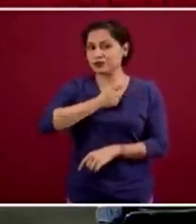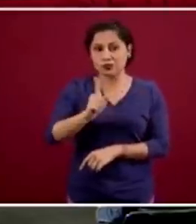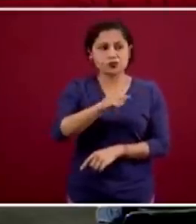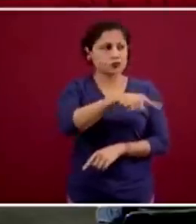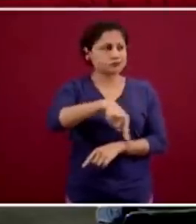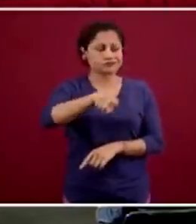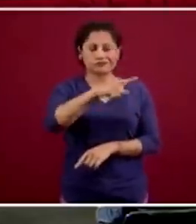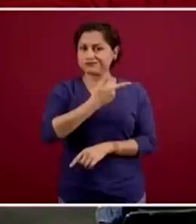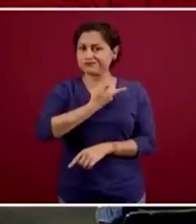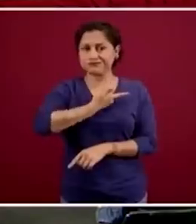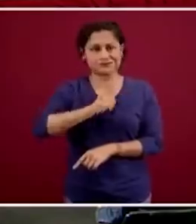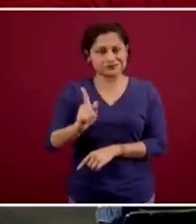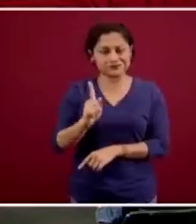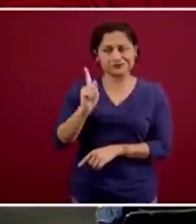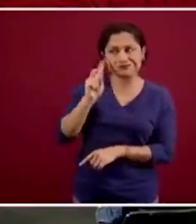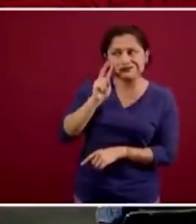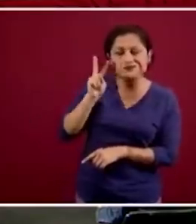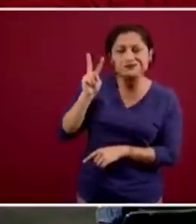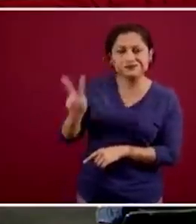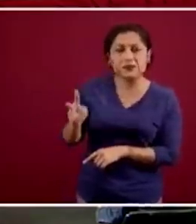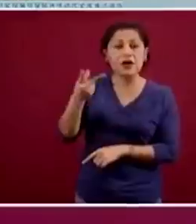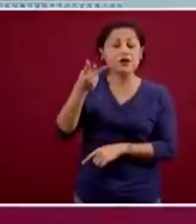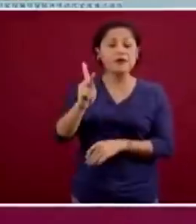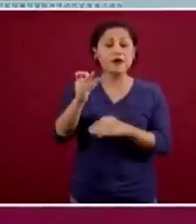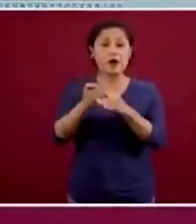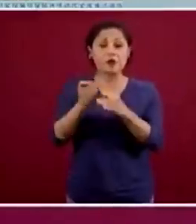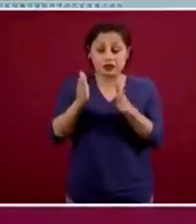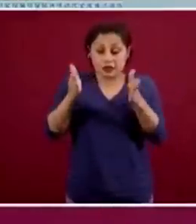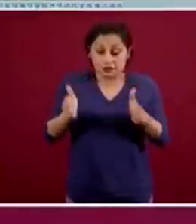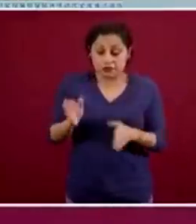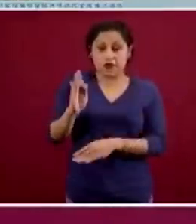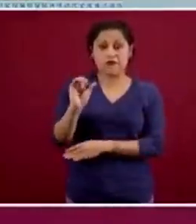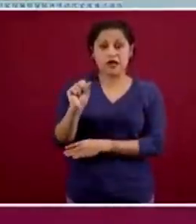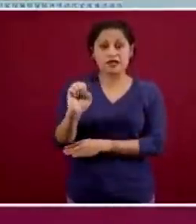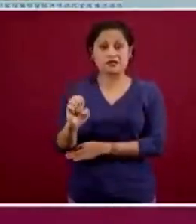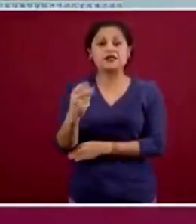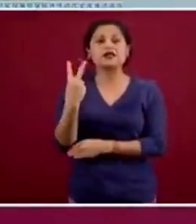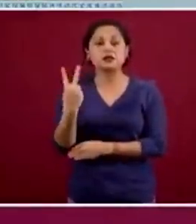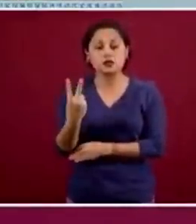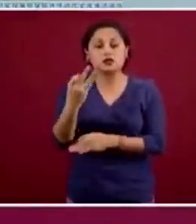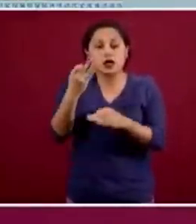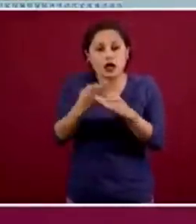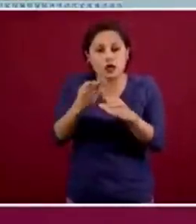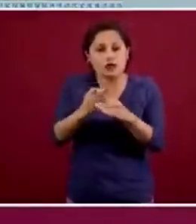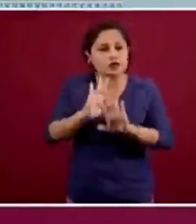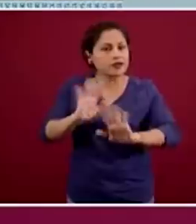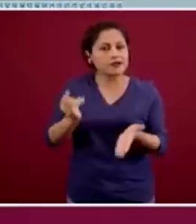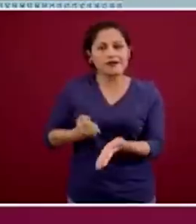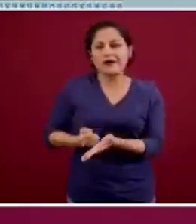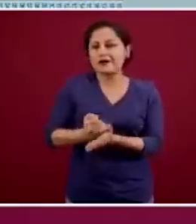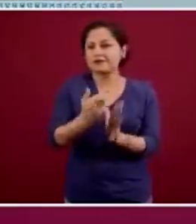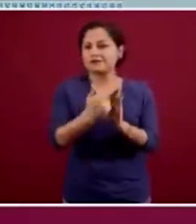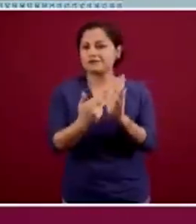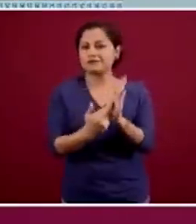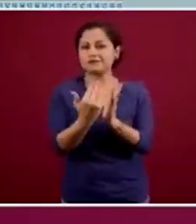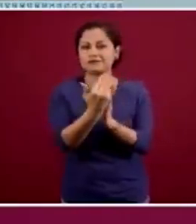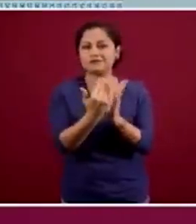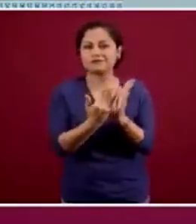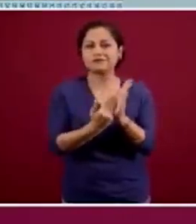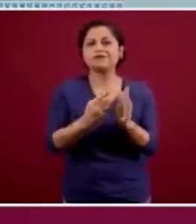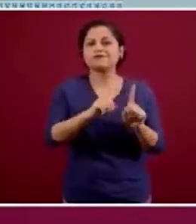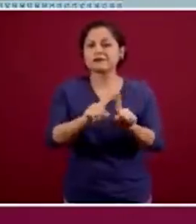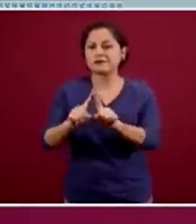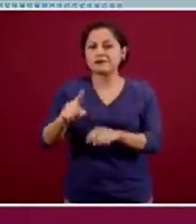por eso desde la fase 2 aquí implantamos las medidas de sana distancia precisamente porque este es el momento de